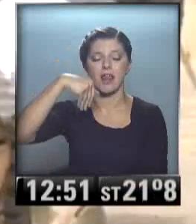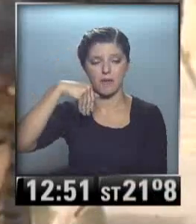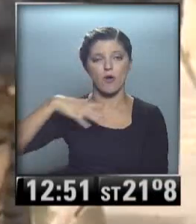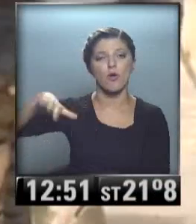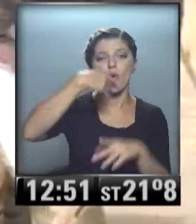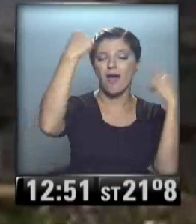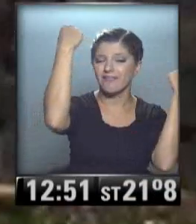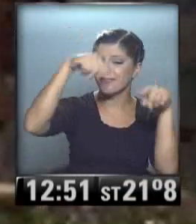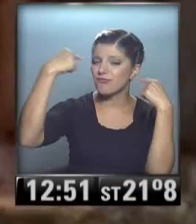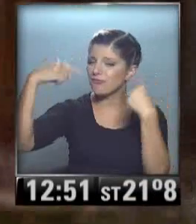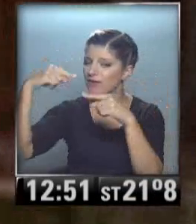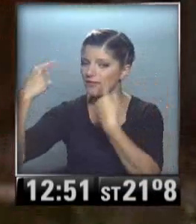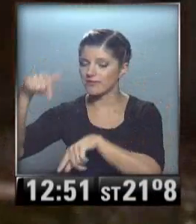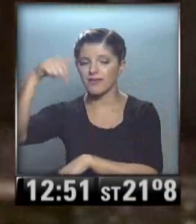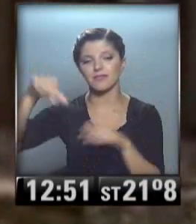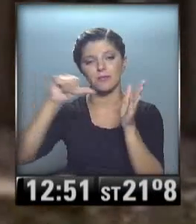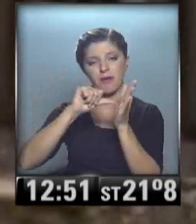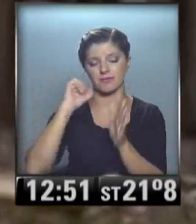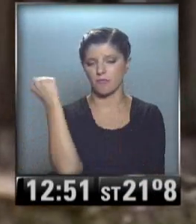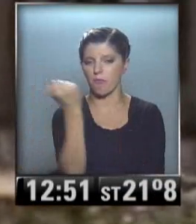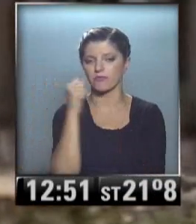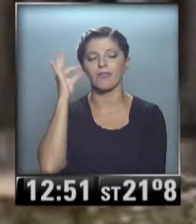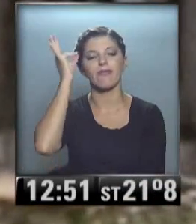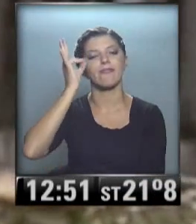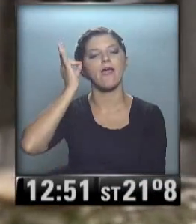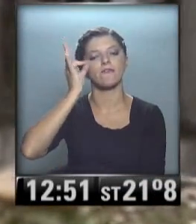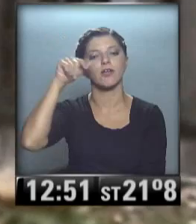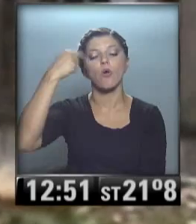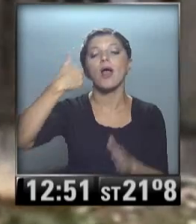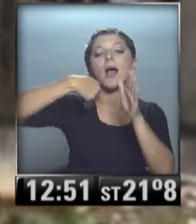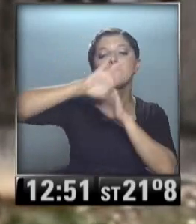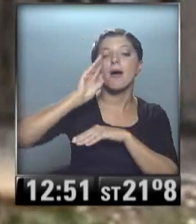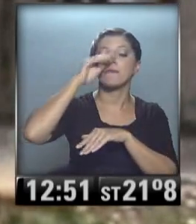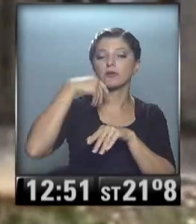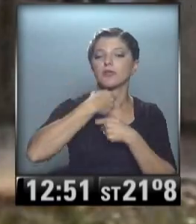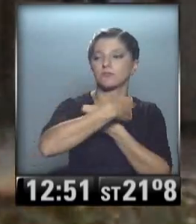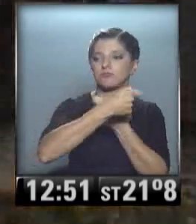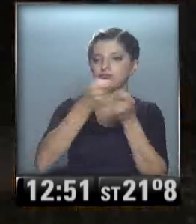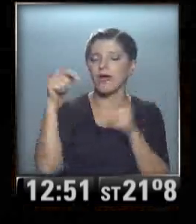del territorio de esta importante nación africana, una de las mayores exportadoras de petróleo.